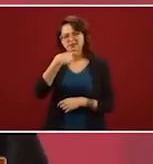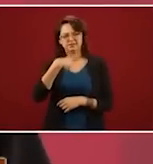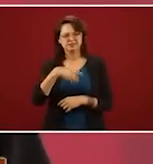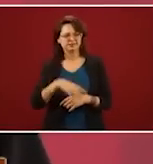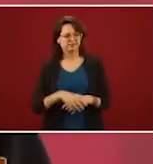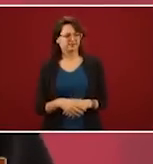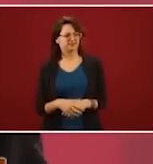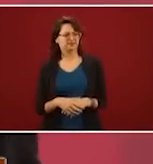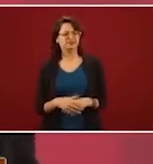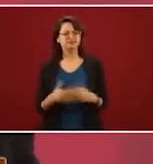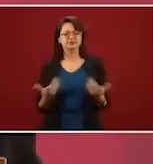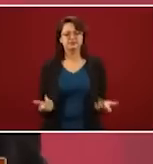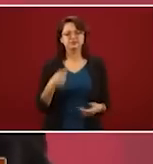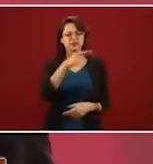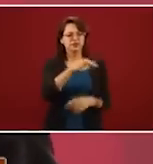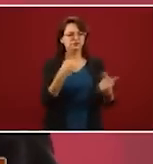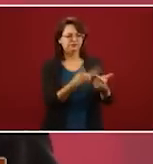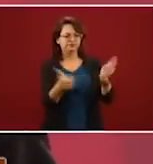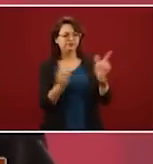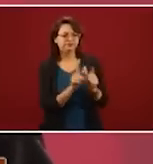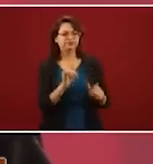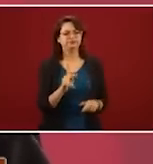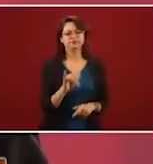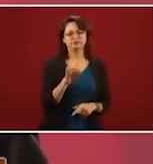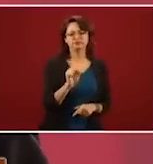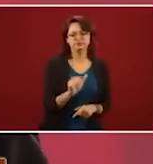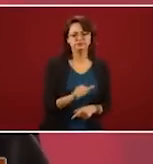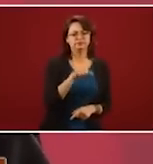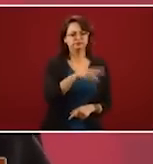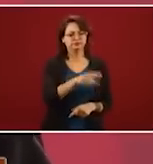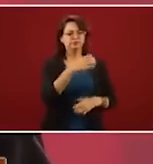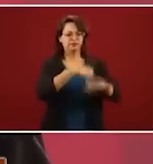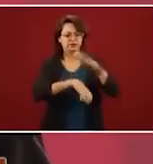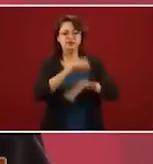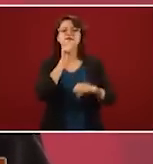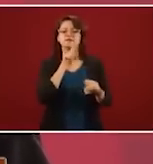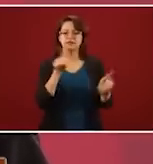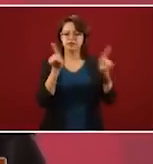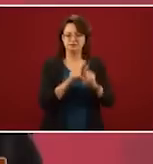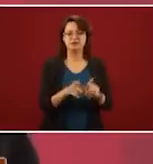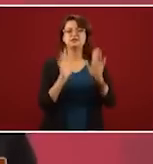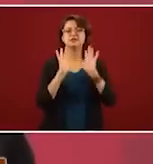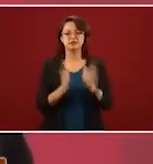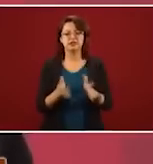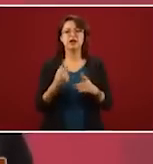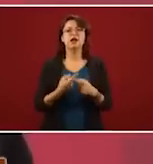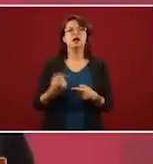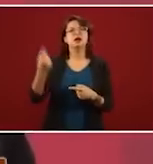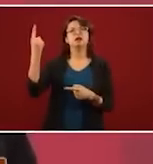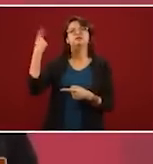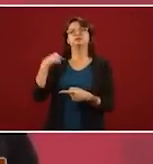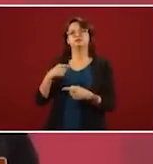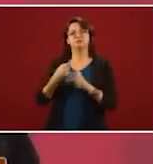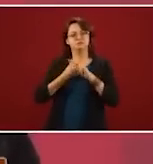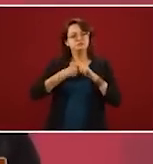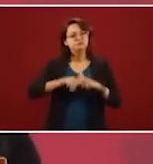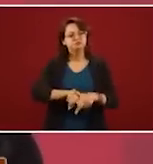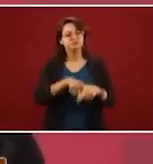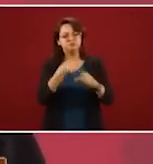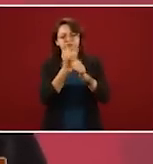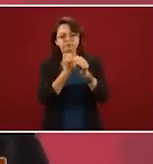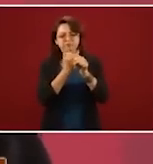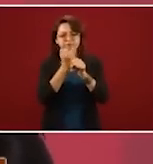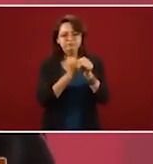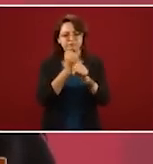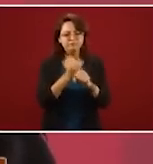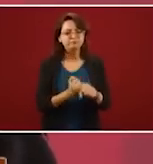al grupo PISA, a la corporación PISA, que tenemos también bajo investigación ya desde hace tiempo y estamos